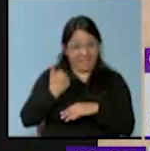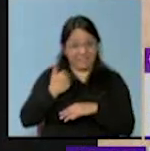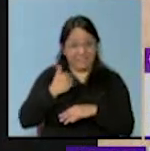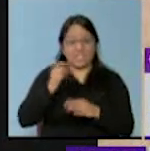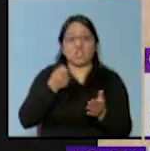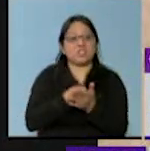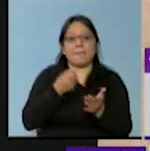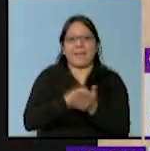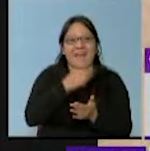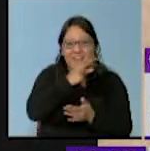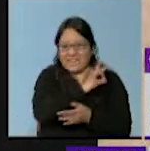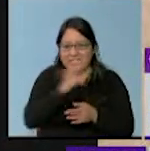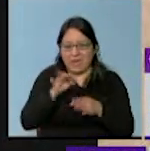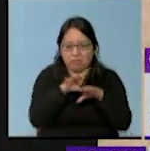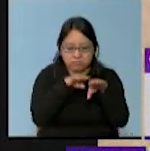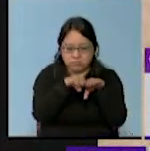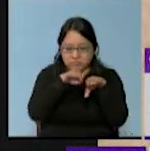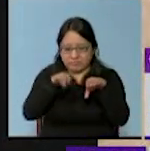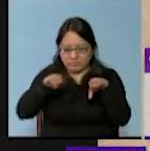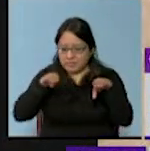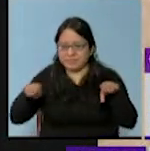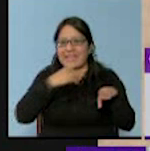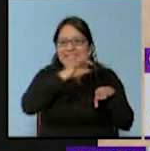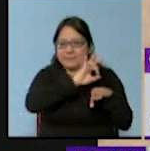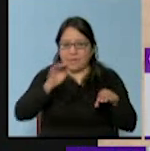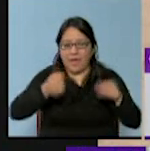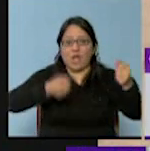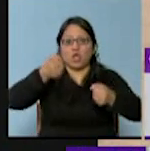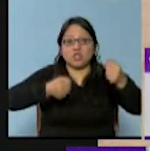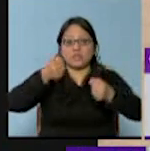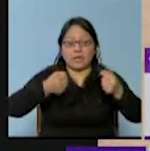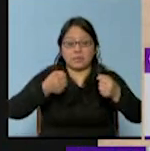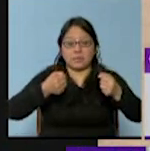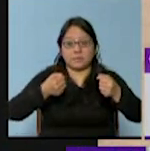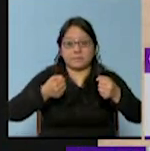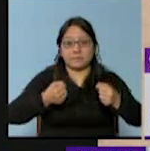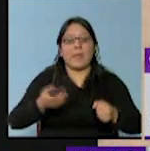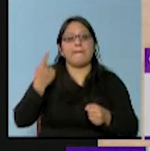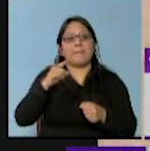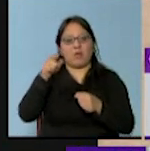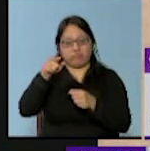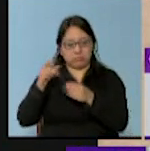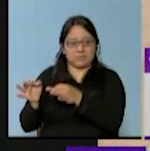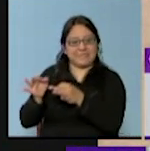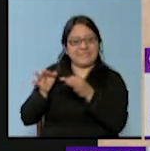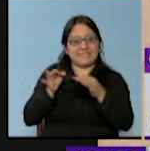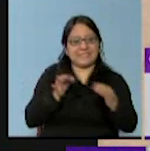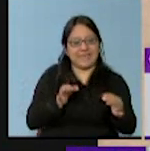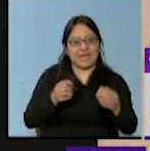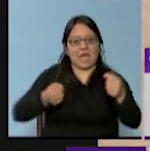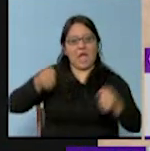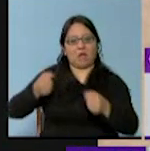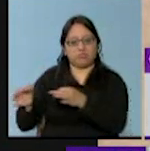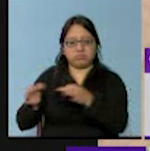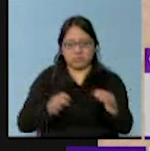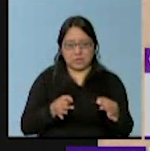2006 su cargo de esta estación aérea se empezó a cobrar si vos llegaste hasta el aeropuerto es decir tenés